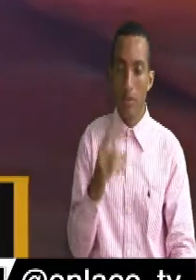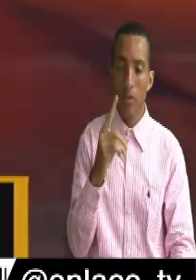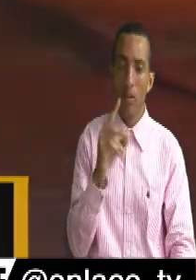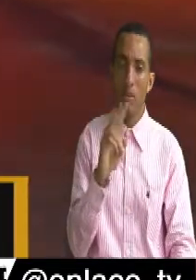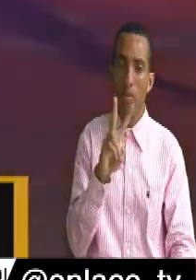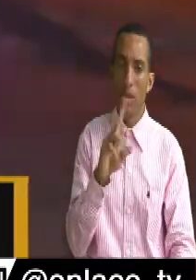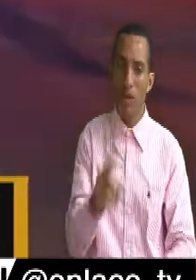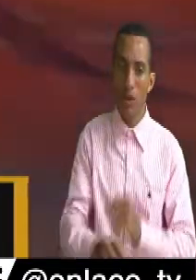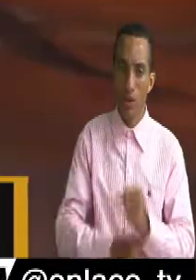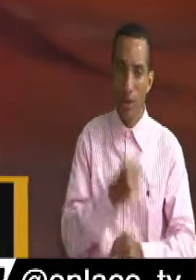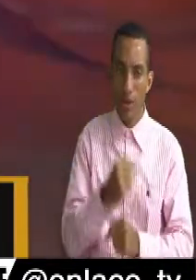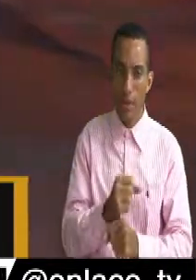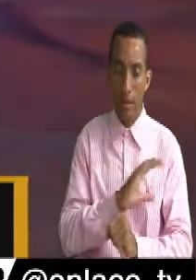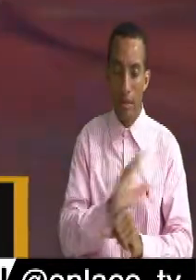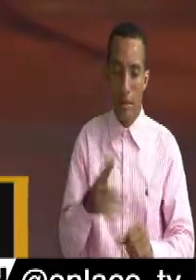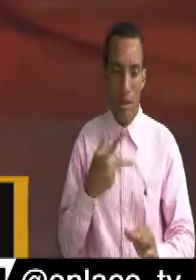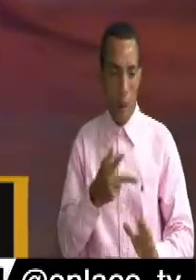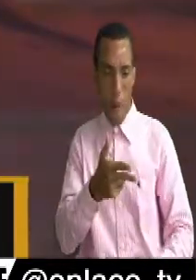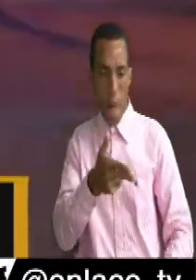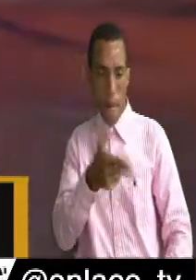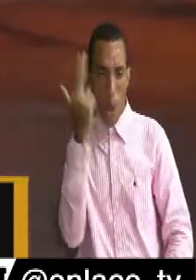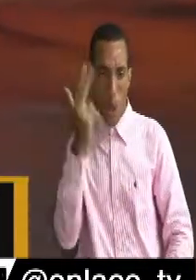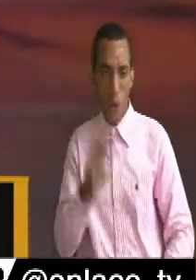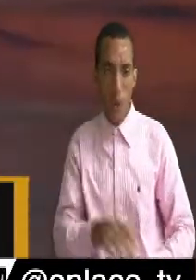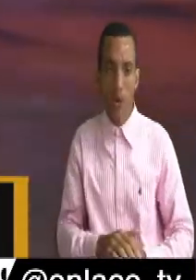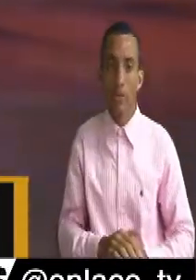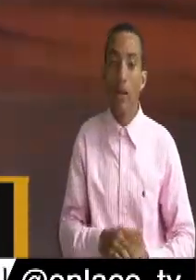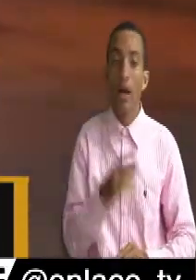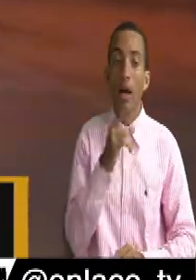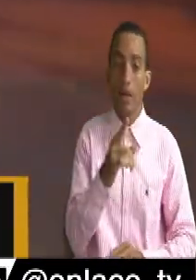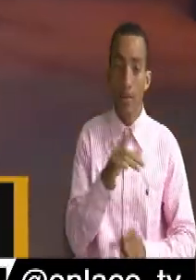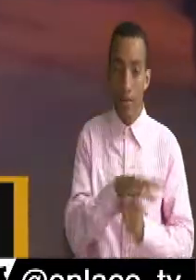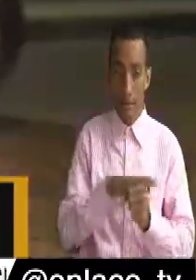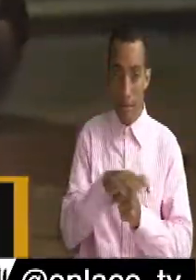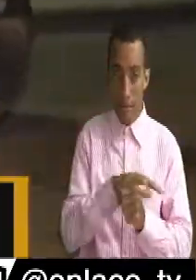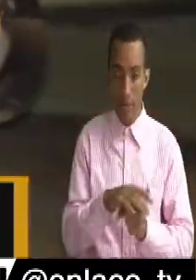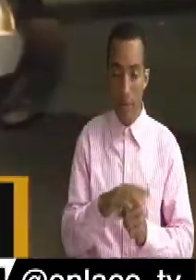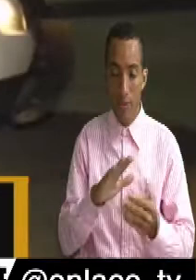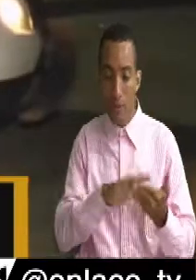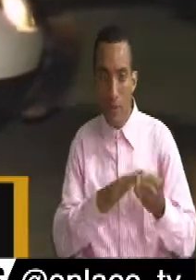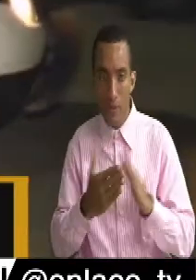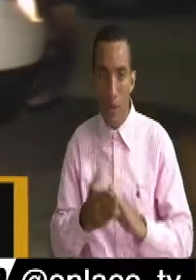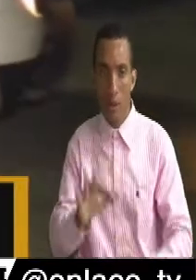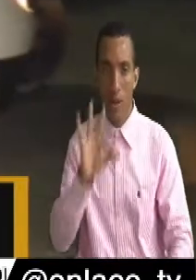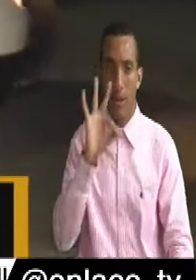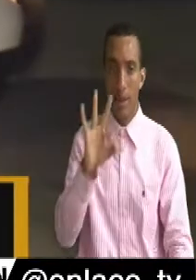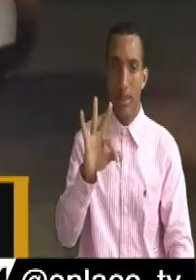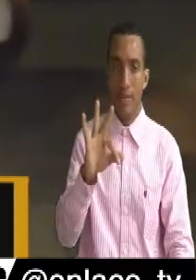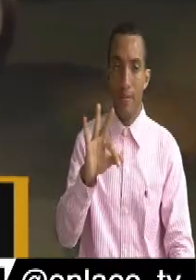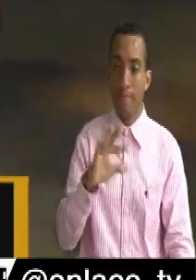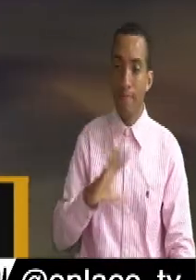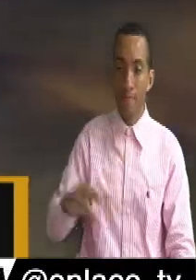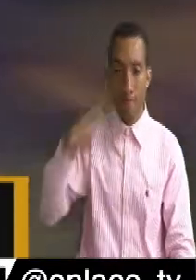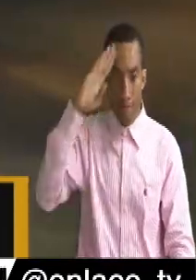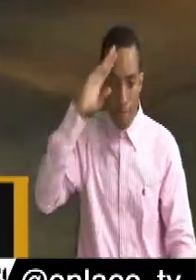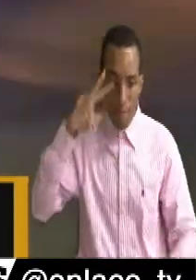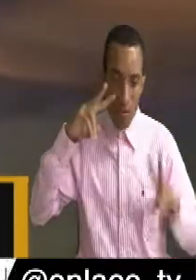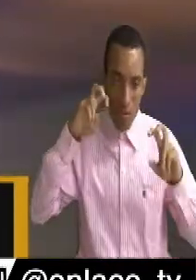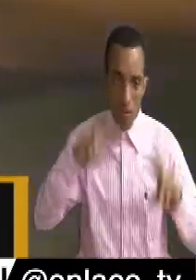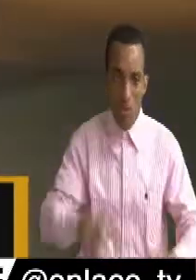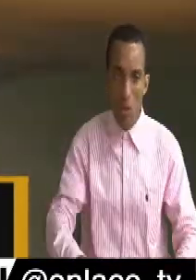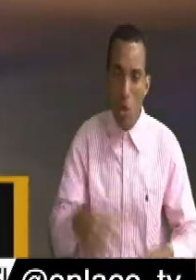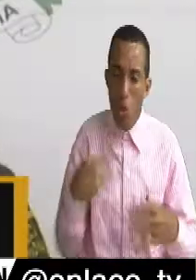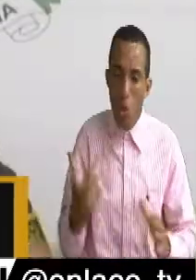resultó herido con arma de fuego en las últimas horas en el barrio La Mano de Dios, comuna 3 de la ciudad. Las autoridades investigan los móviles del ataque